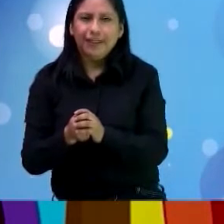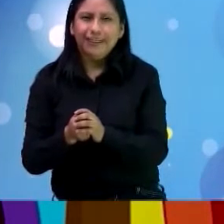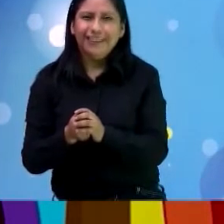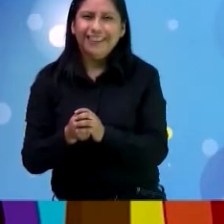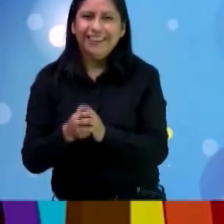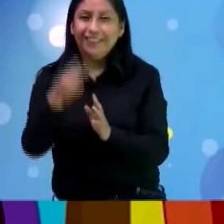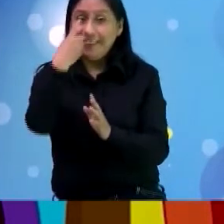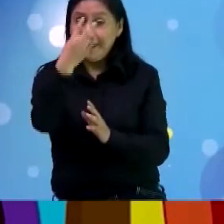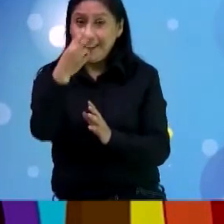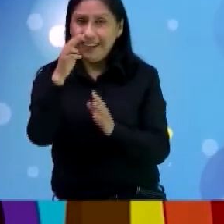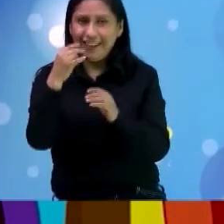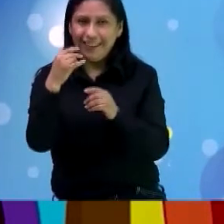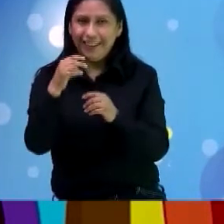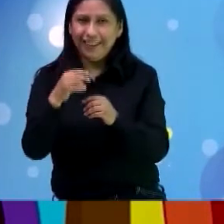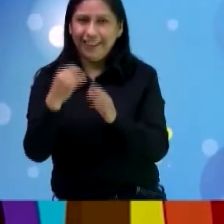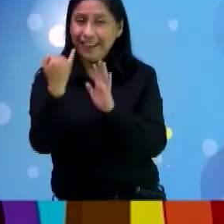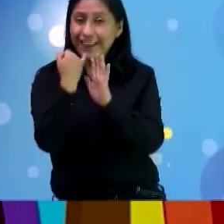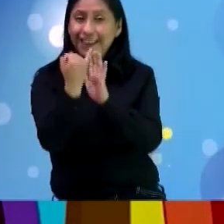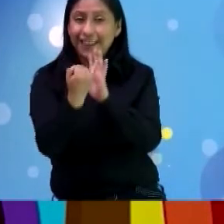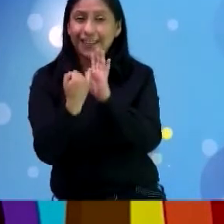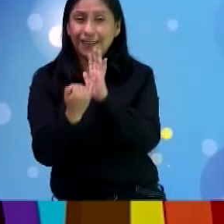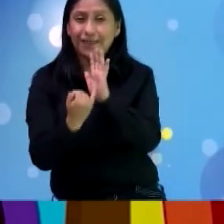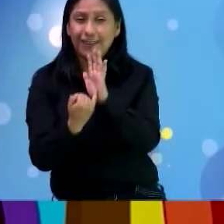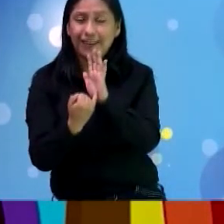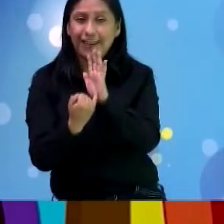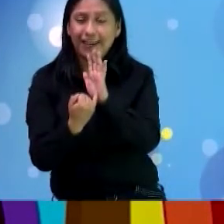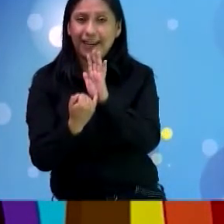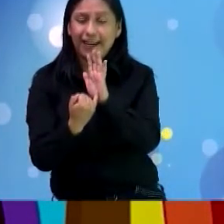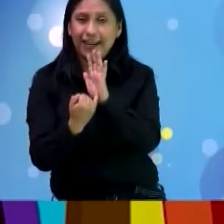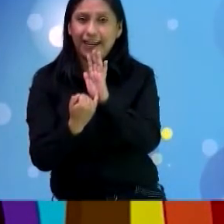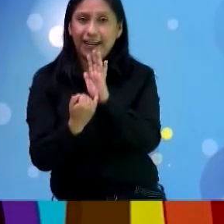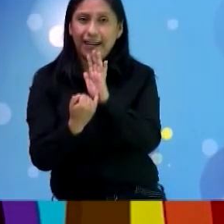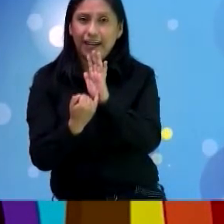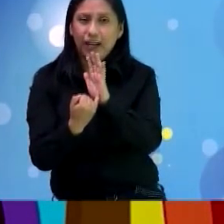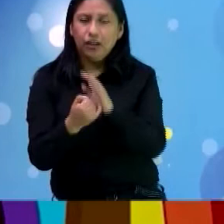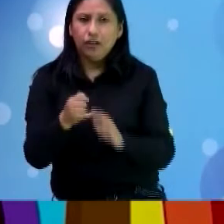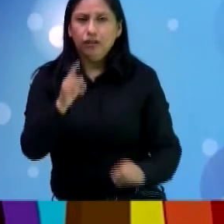travieso. Y va a tener un solo ojito.